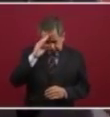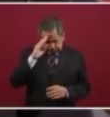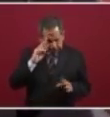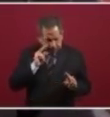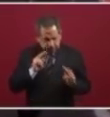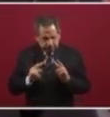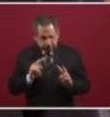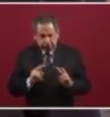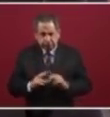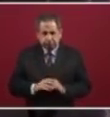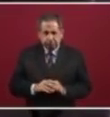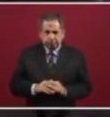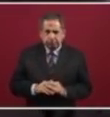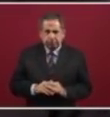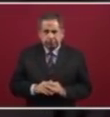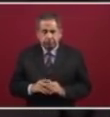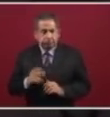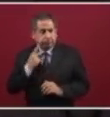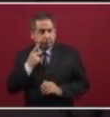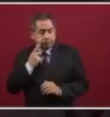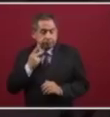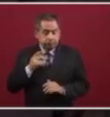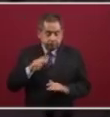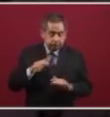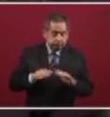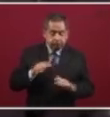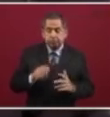suerte, porque en la política,